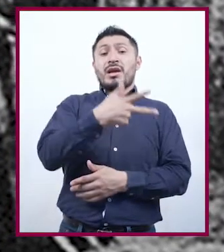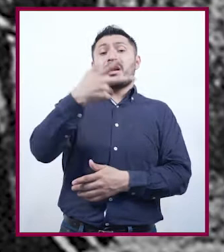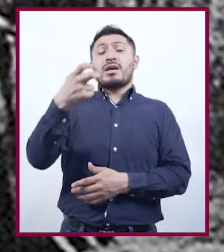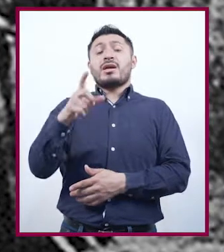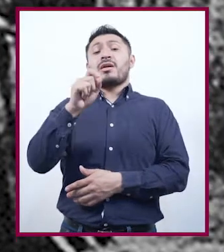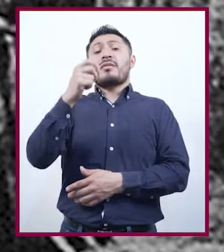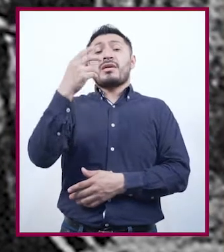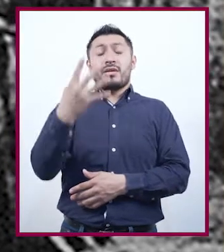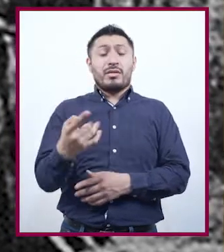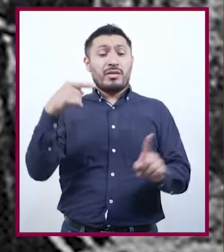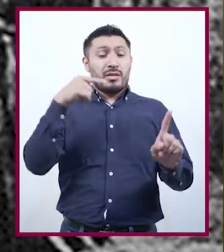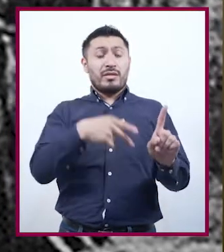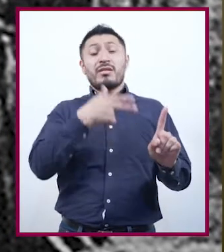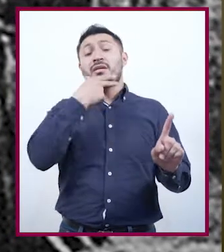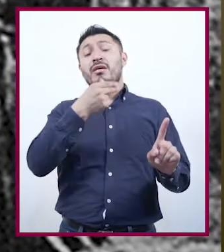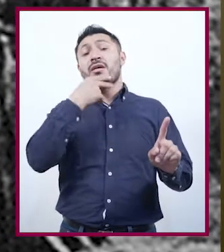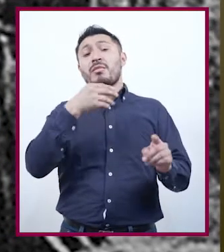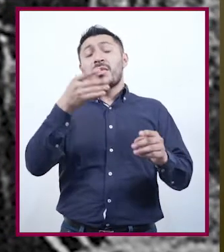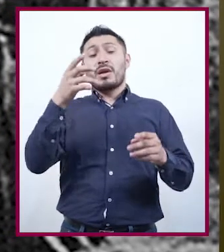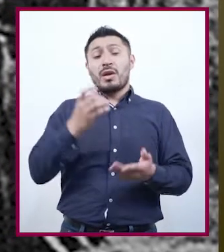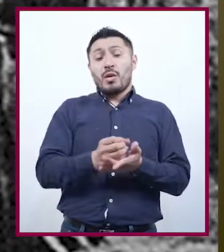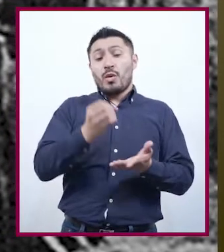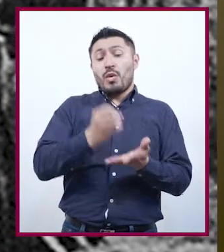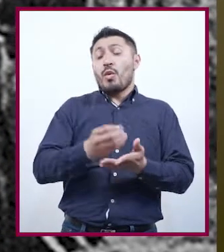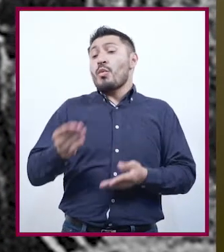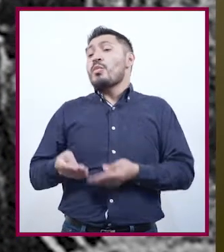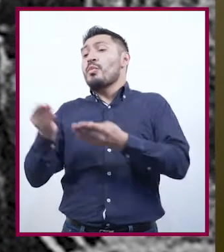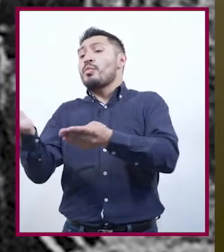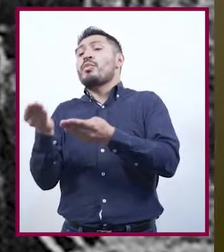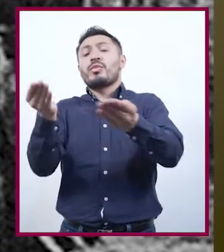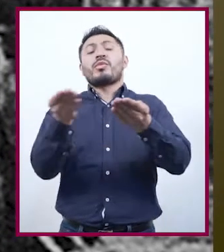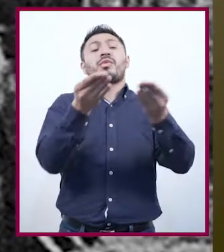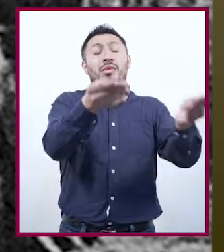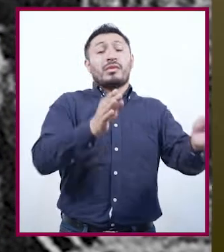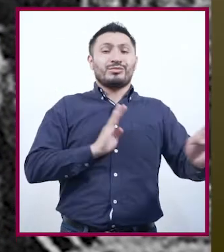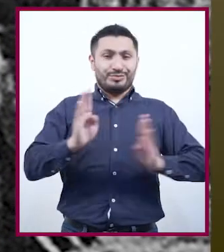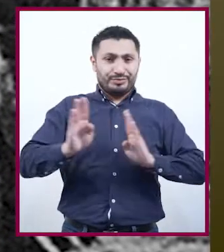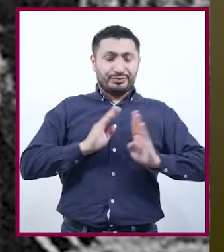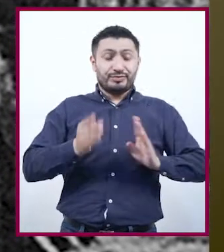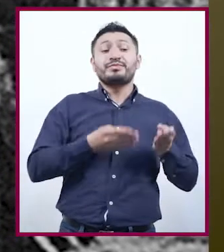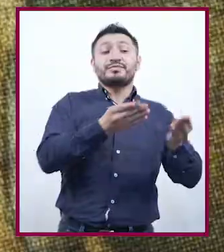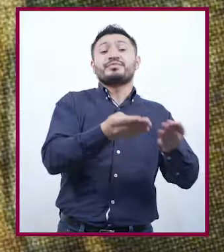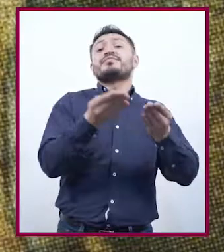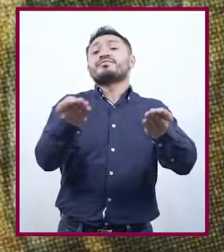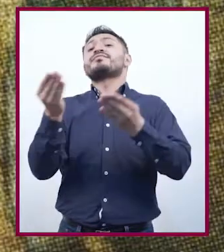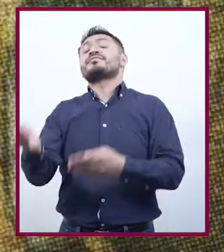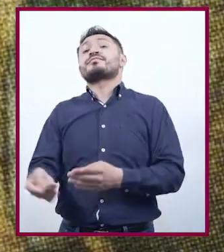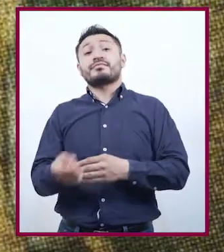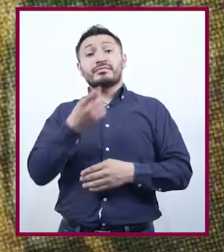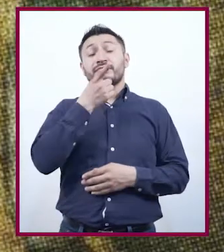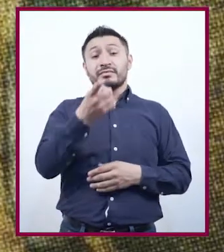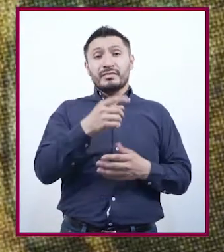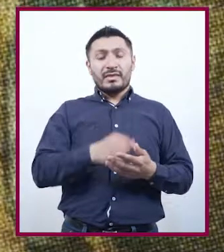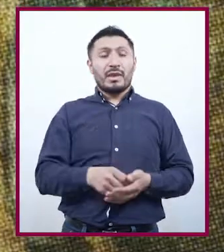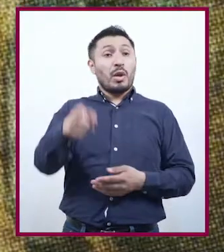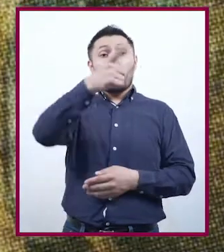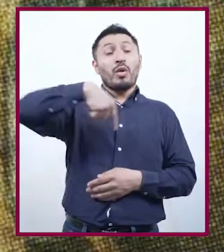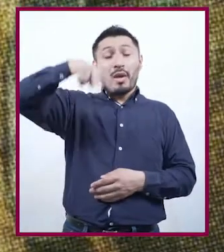de 1824, Iturbide repartió las onzas de oro que llevaba consigo entre los soldados y además